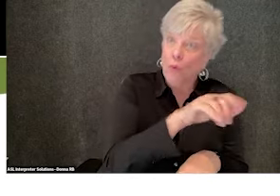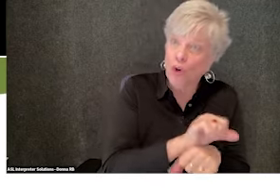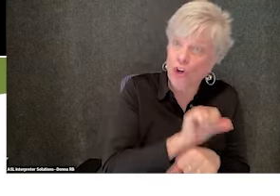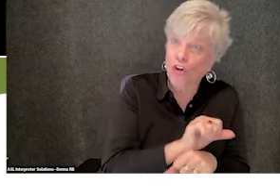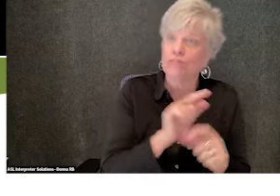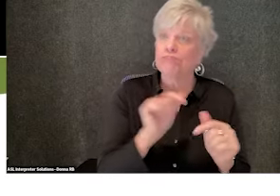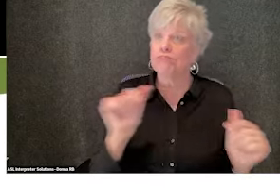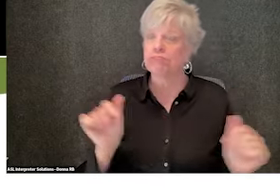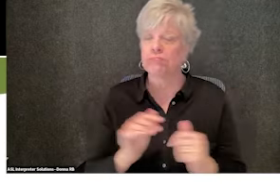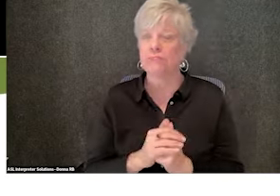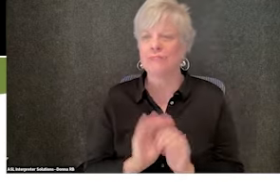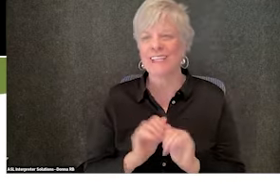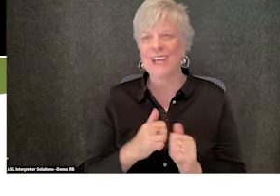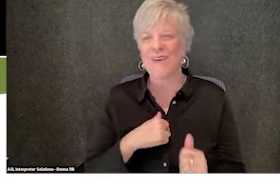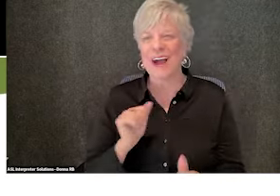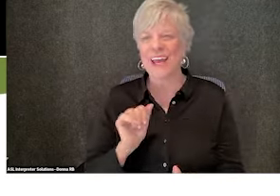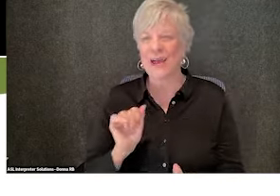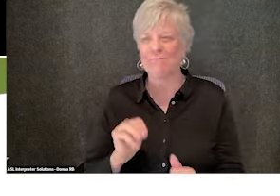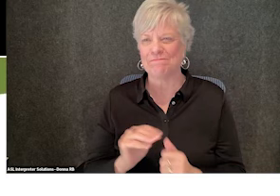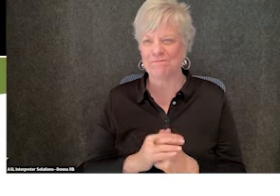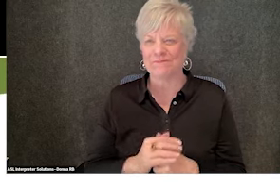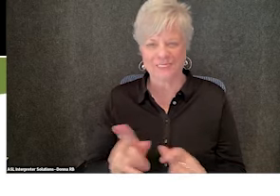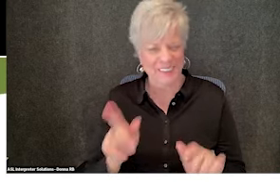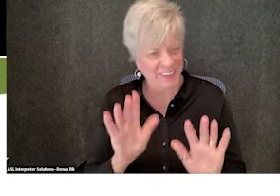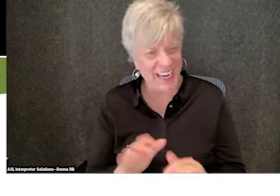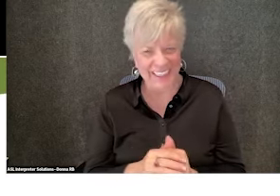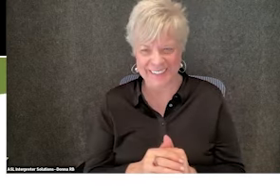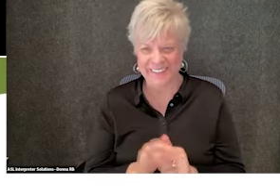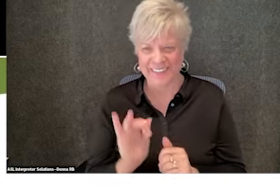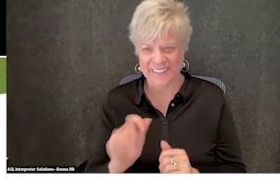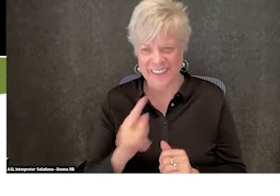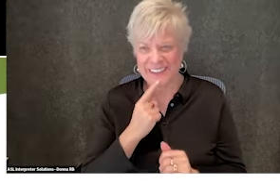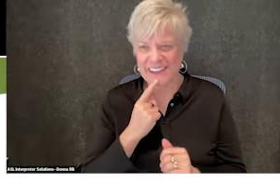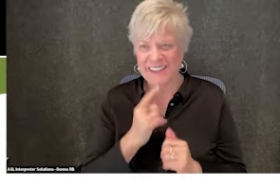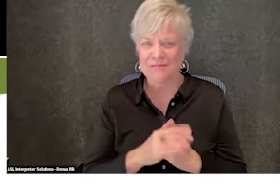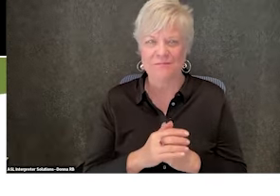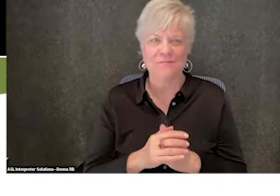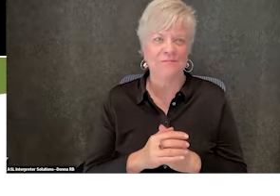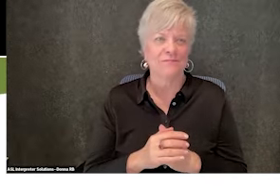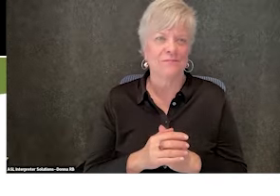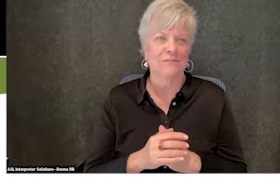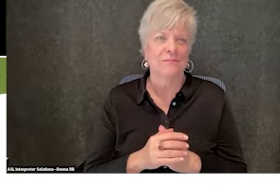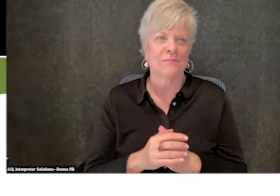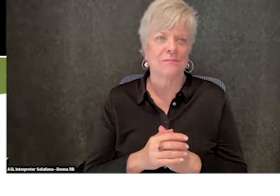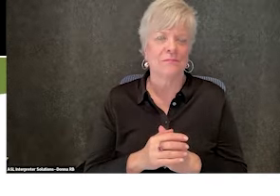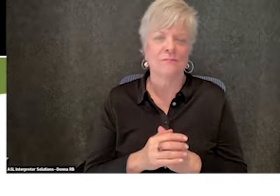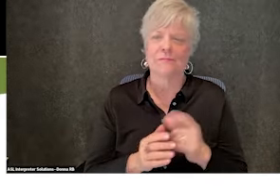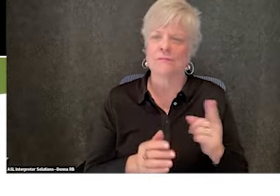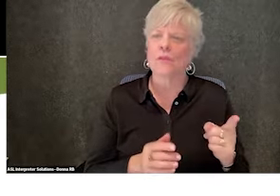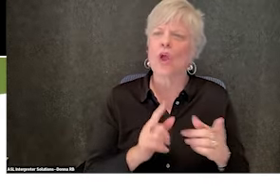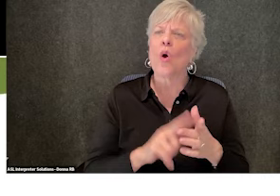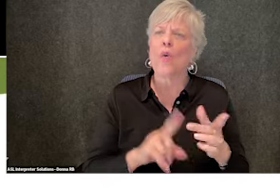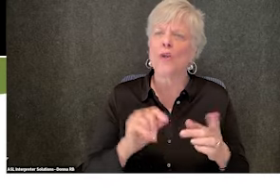¿Qué piensa que los padres se preocupan cuando sus hijos están por cumplir los 18 años?